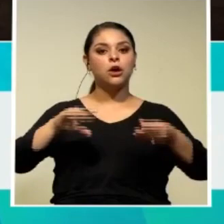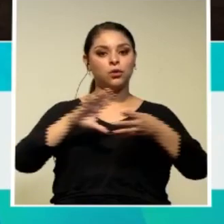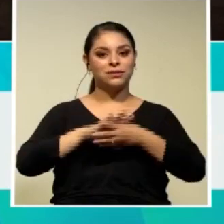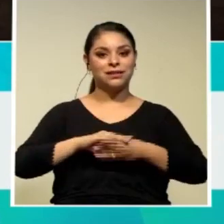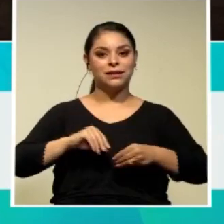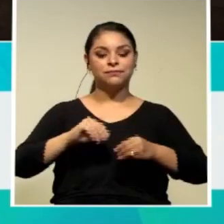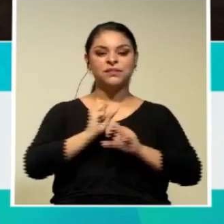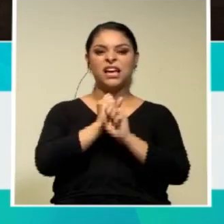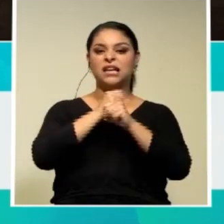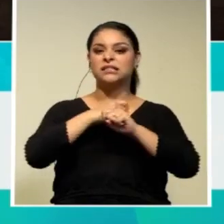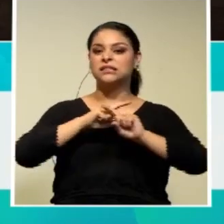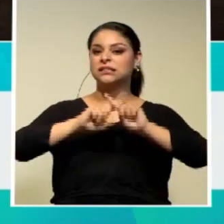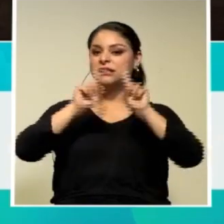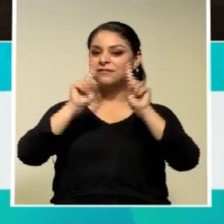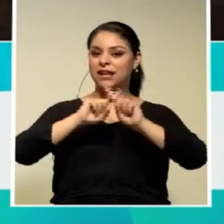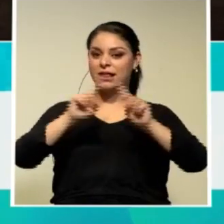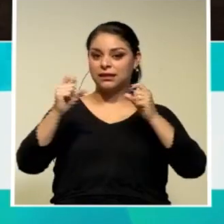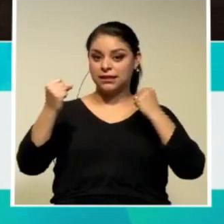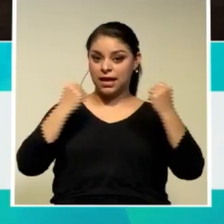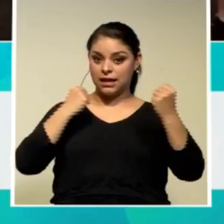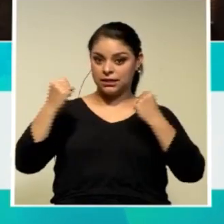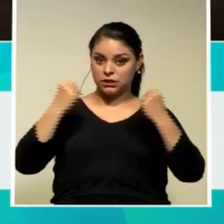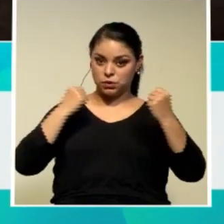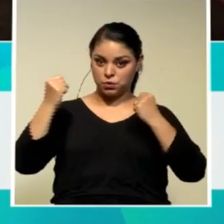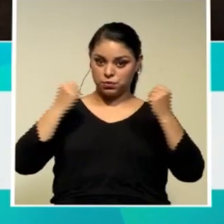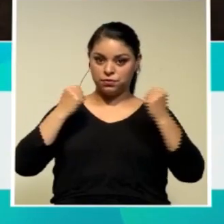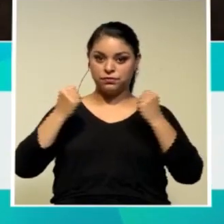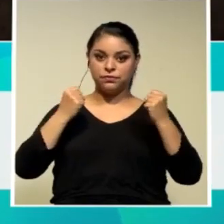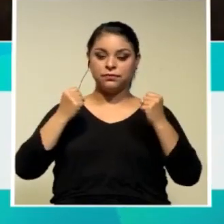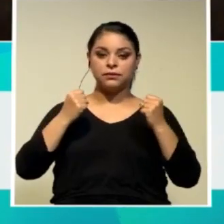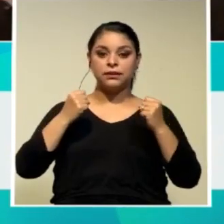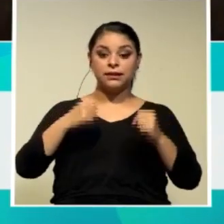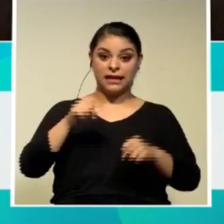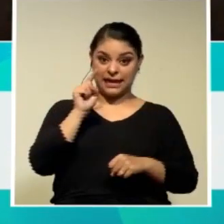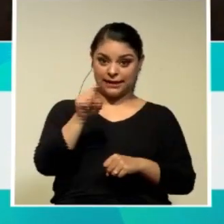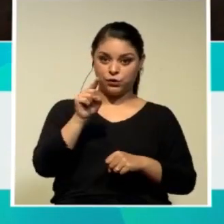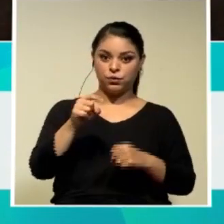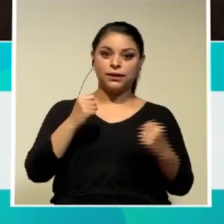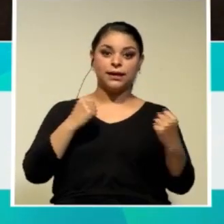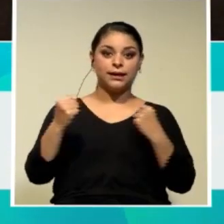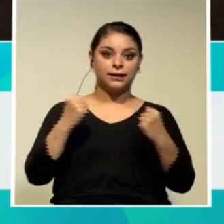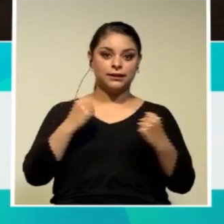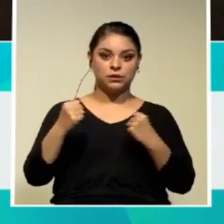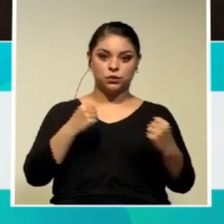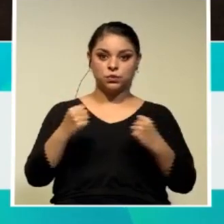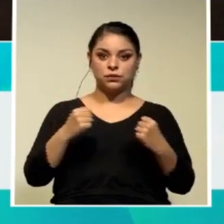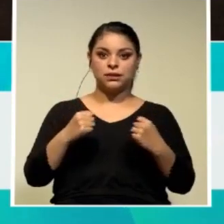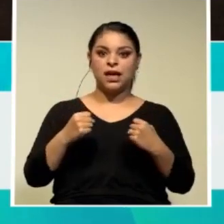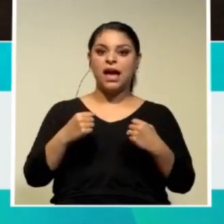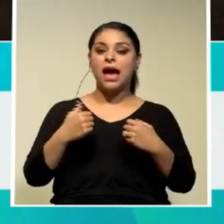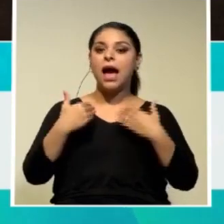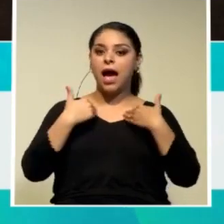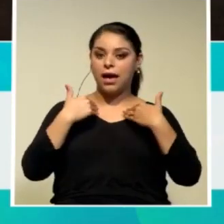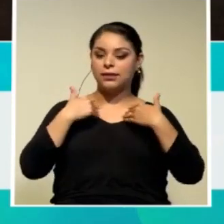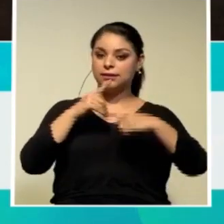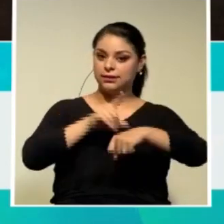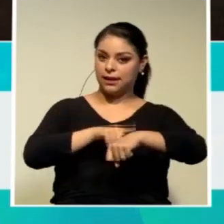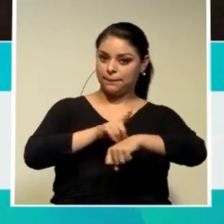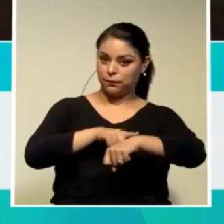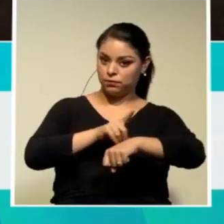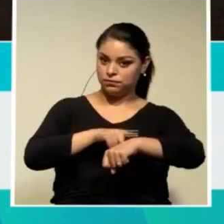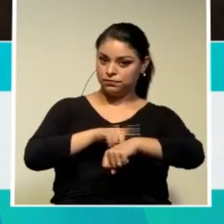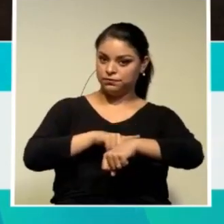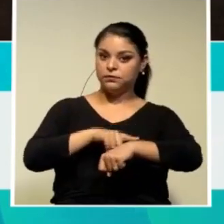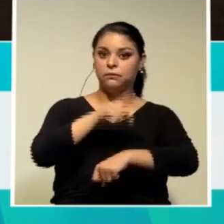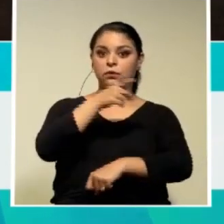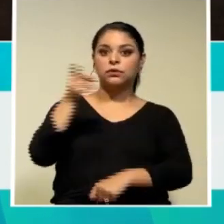varios ejercicios. Vamos a hacer varios ejercicios y en estos ejercicios vamos a tener un tiempo, entonces, para